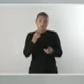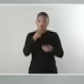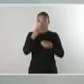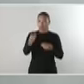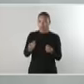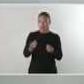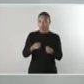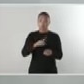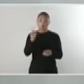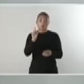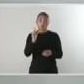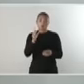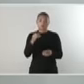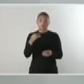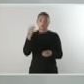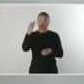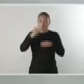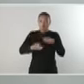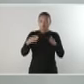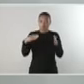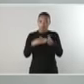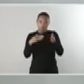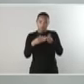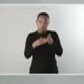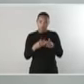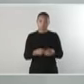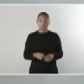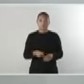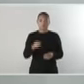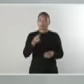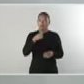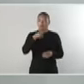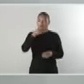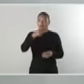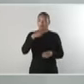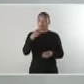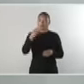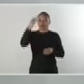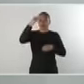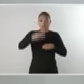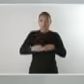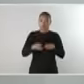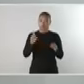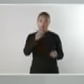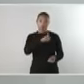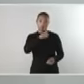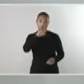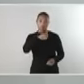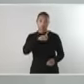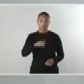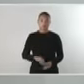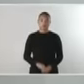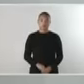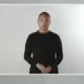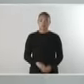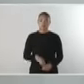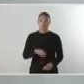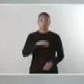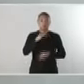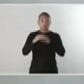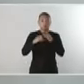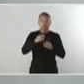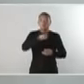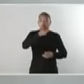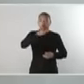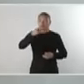y cuando el cronómetro marca cero el micrófono se apagará automáticamente los micrófonos